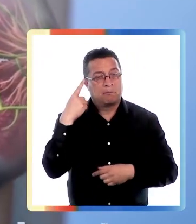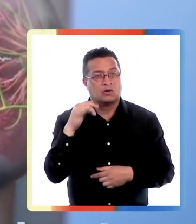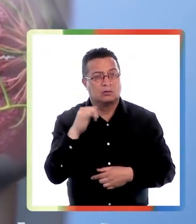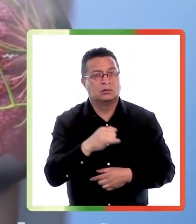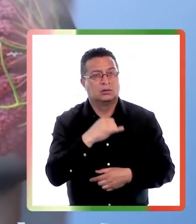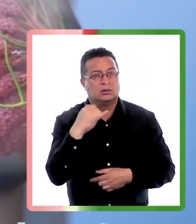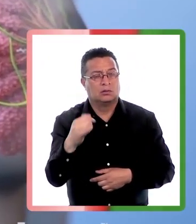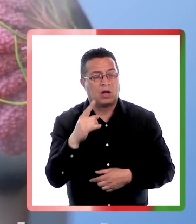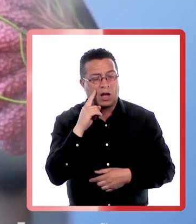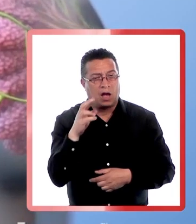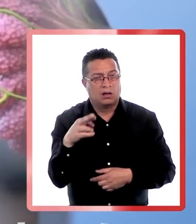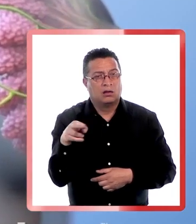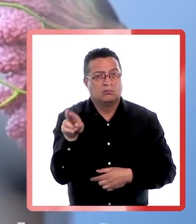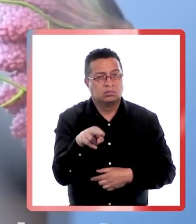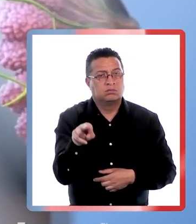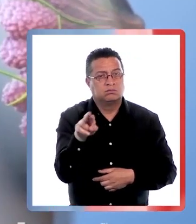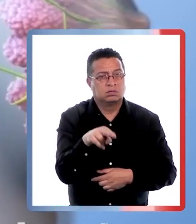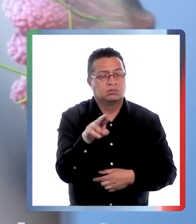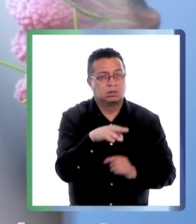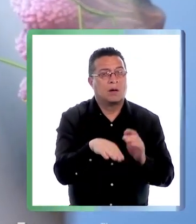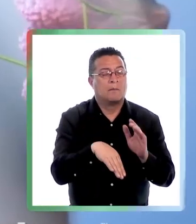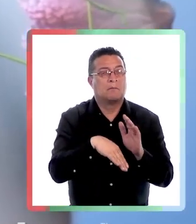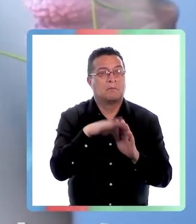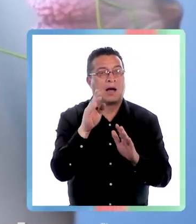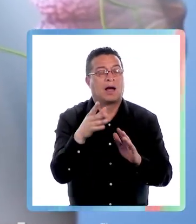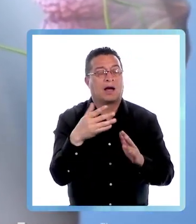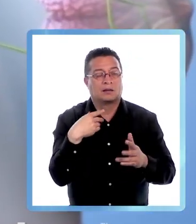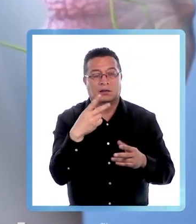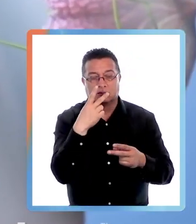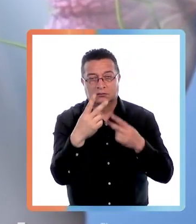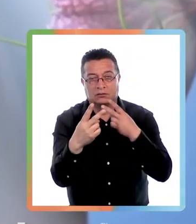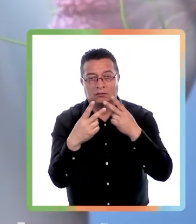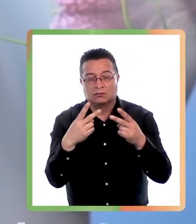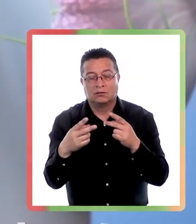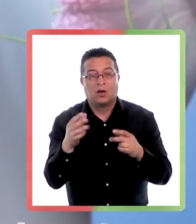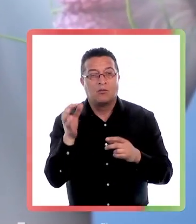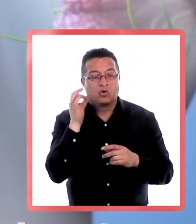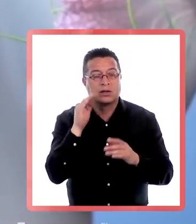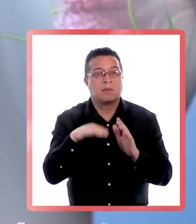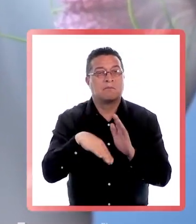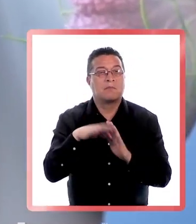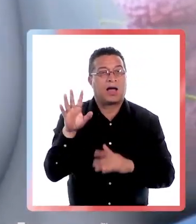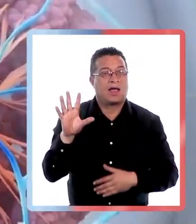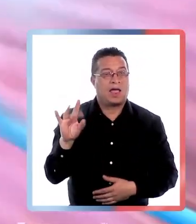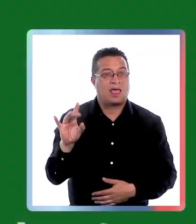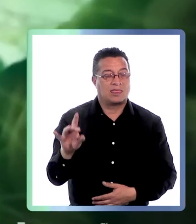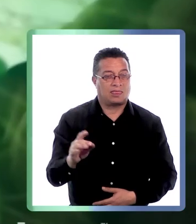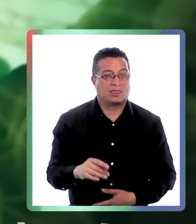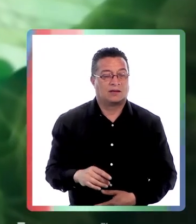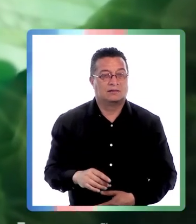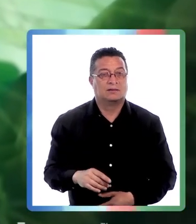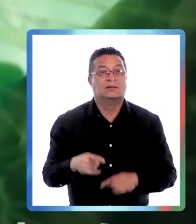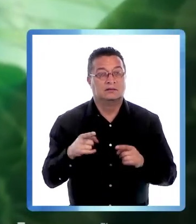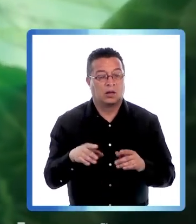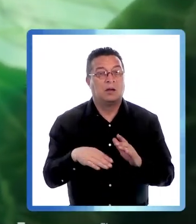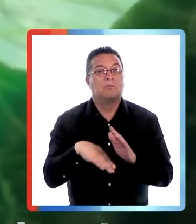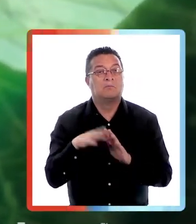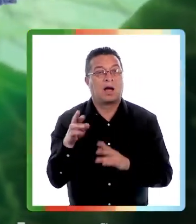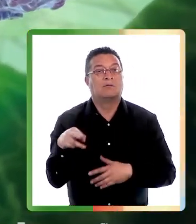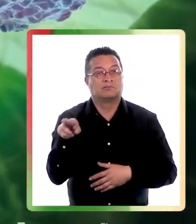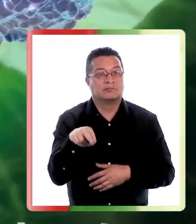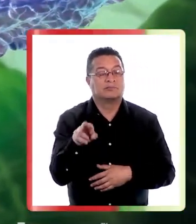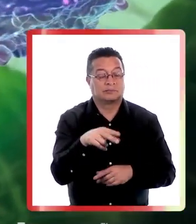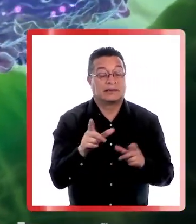general tiende a tener un patrón más agresivo que el que uno ve en mujeres de mayor edad. Es mucho